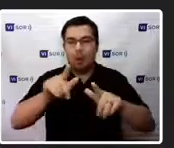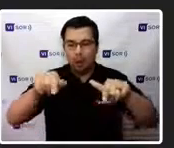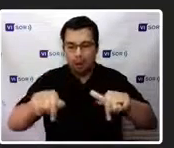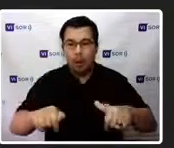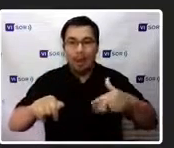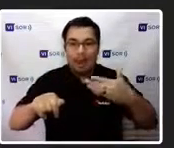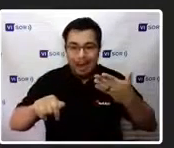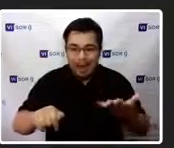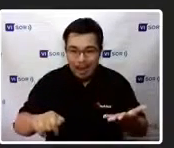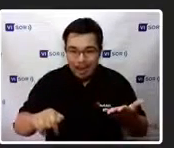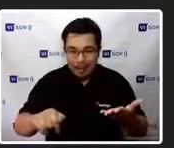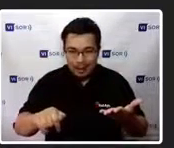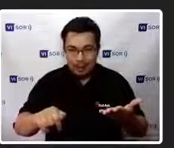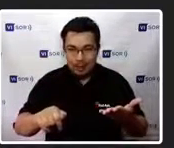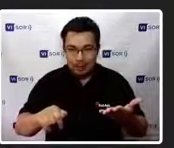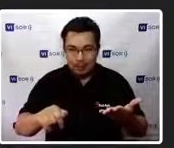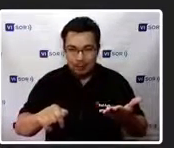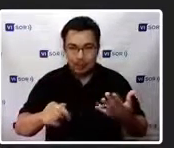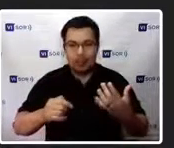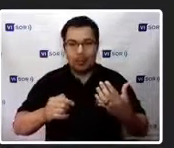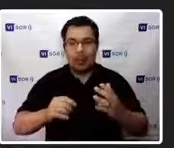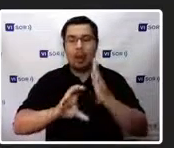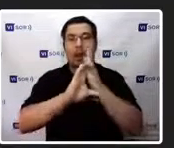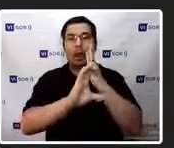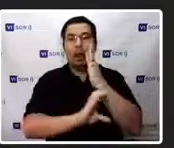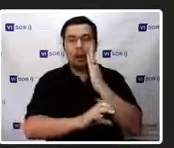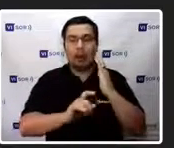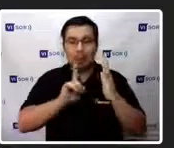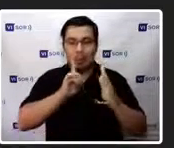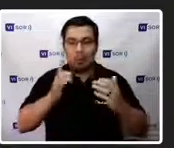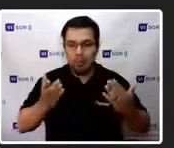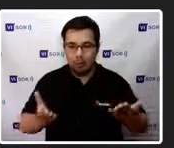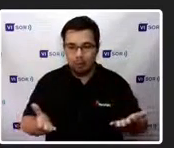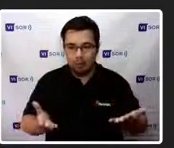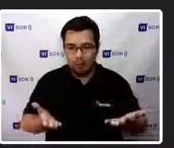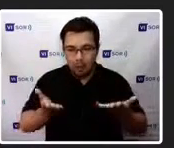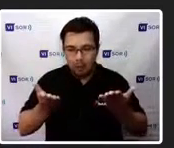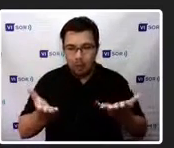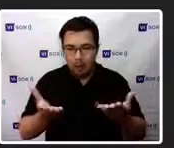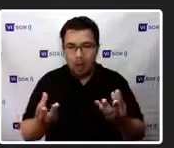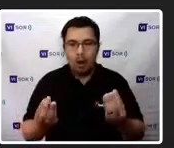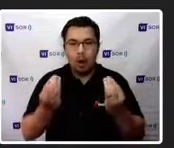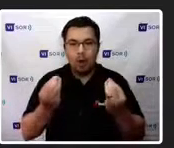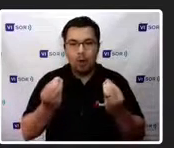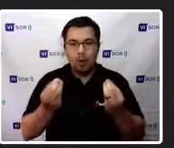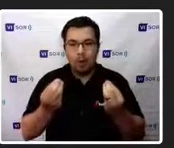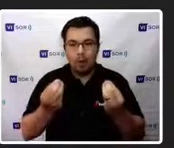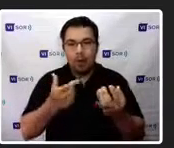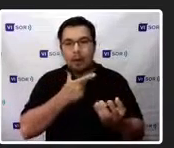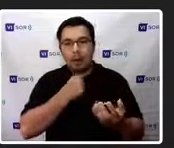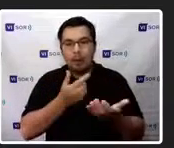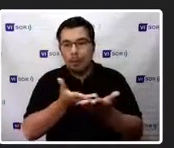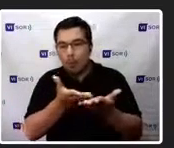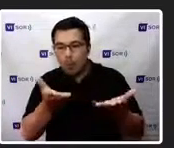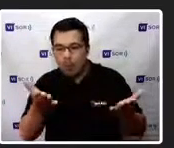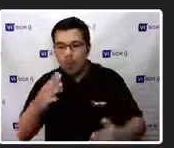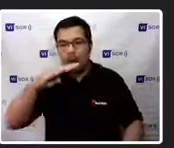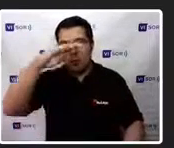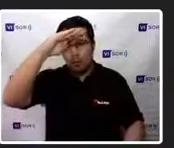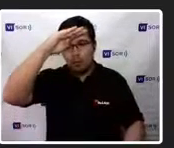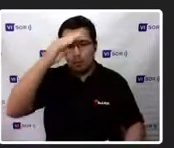tenemos y obviamente que queremos que ustedes se sientan muy confiados de tomar la mejor decisión y darle la mejor calidad posible de